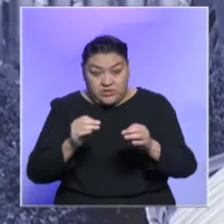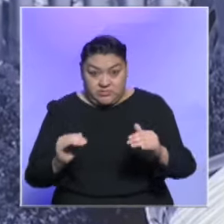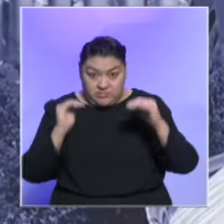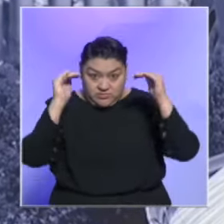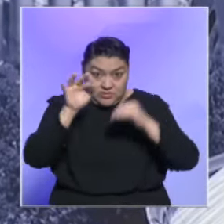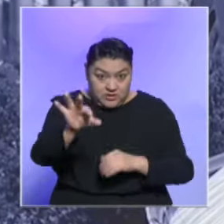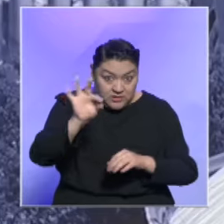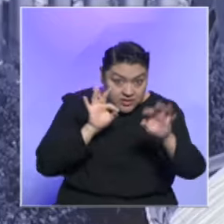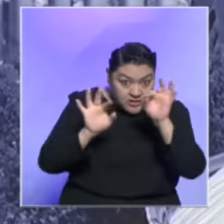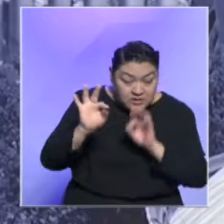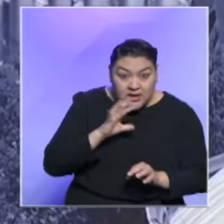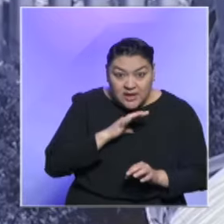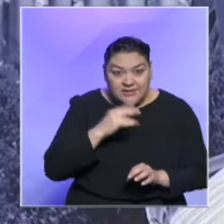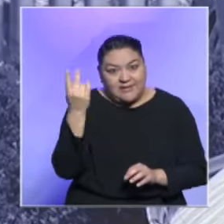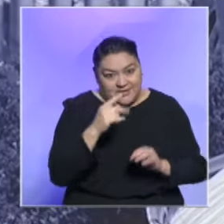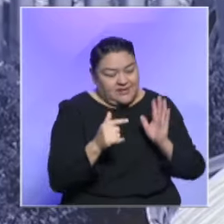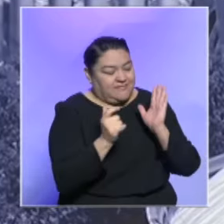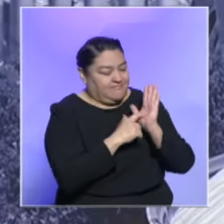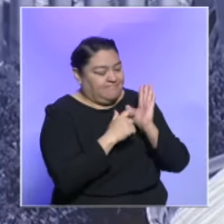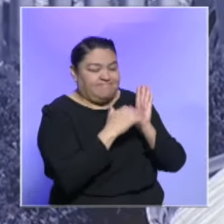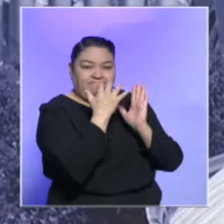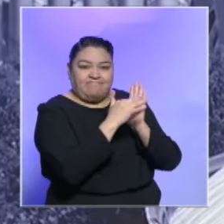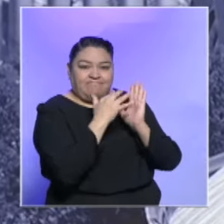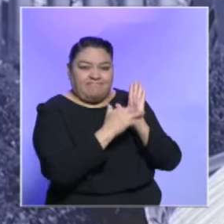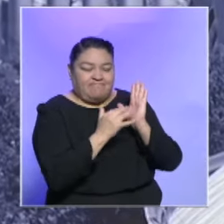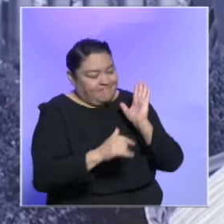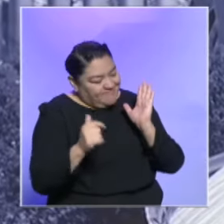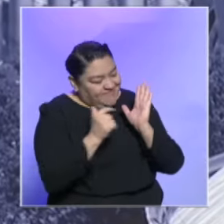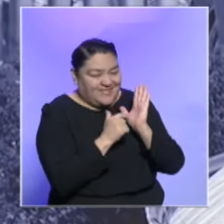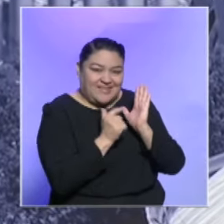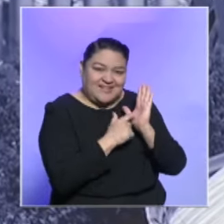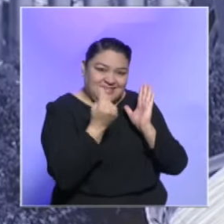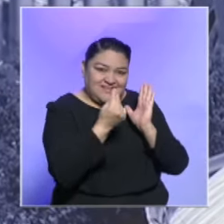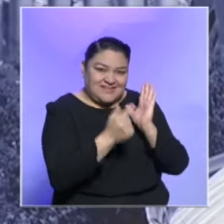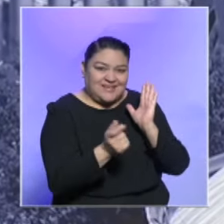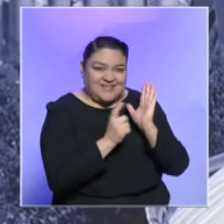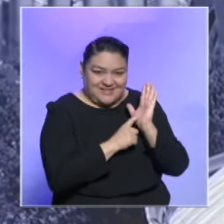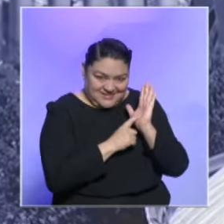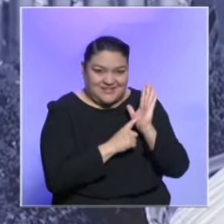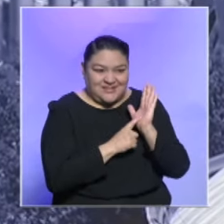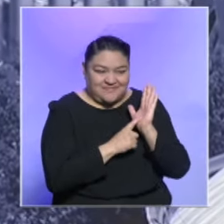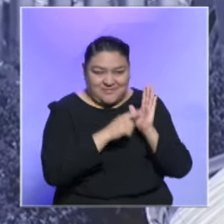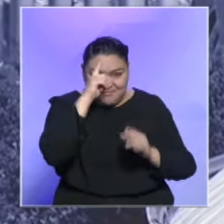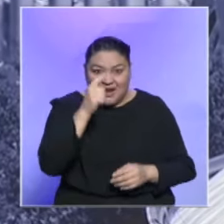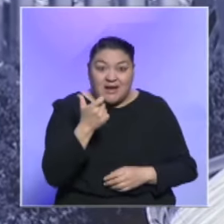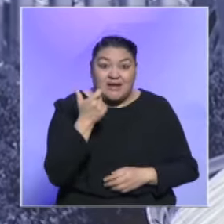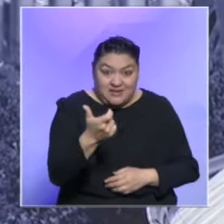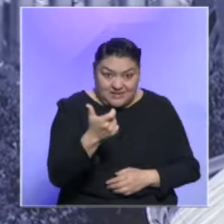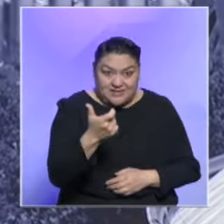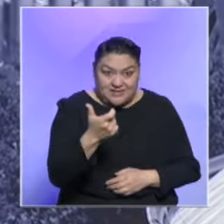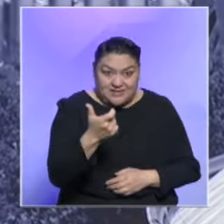magistradas, tal vez su referente más próximo y su referente más cercano en temas de financiamiento, porque está prohibido a nivel